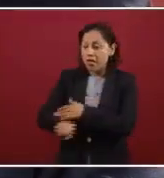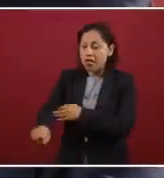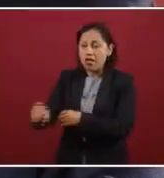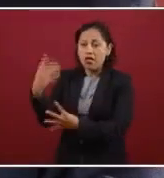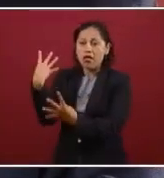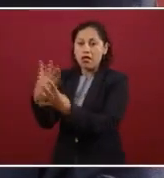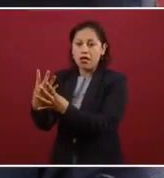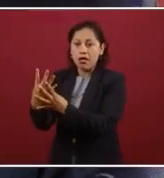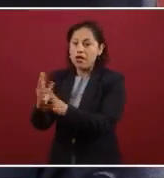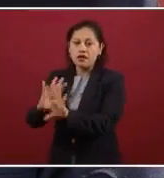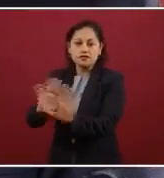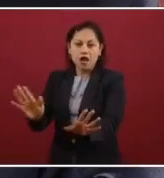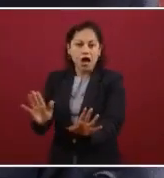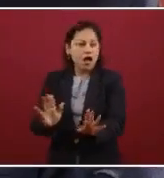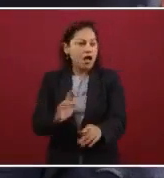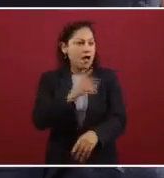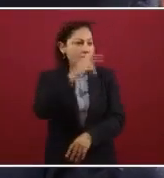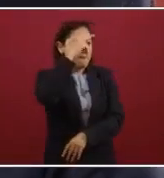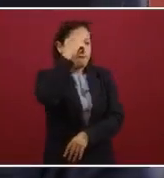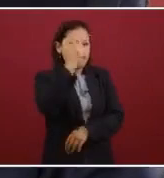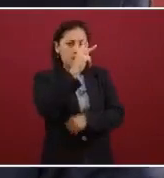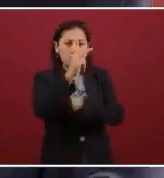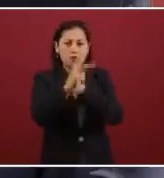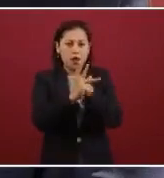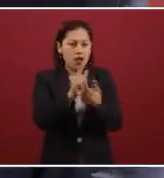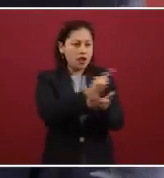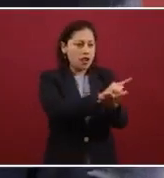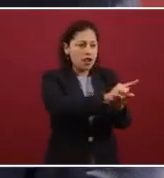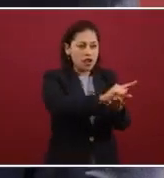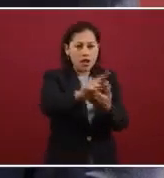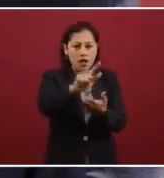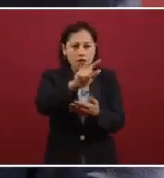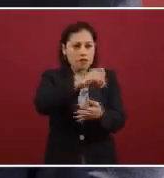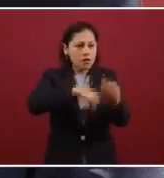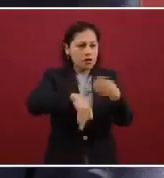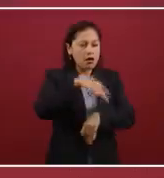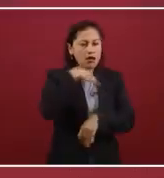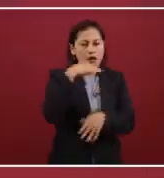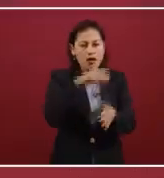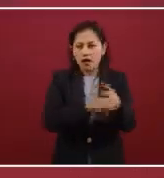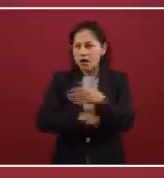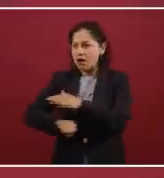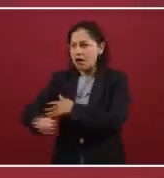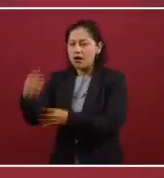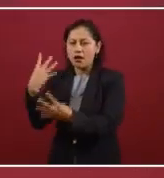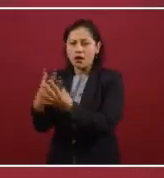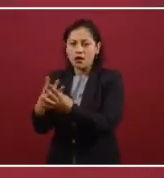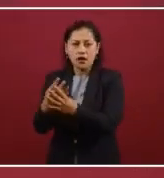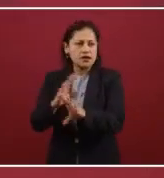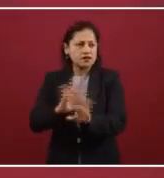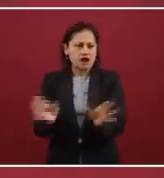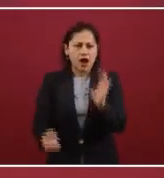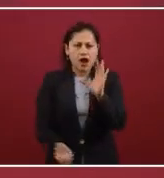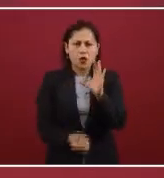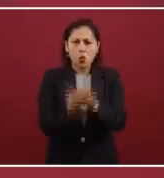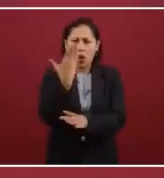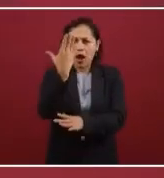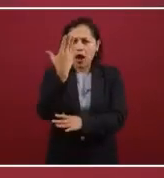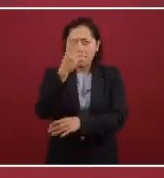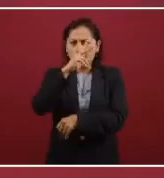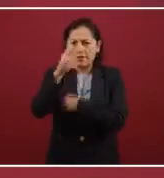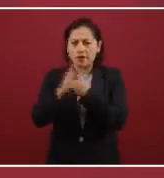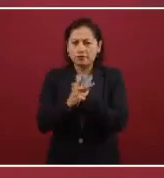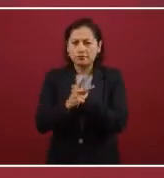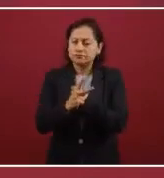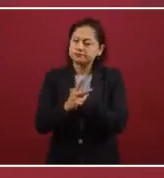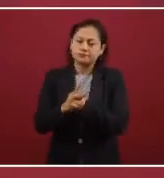México distinto, nuevo. No, necesariamente. Lo más